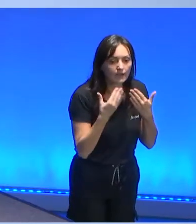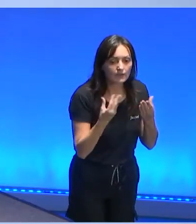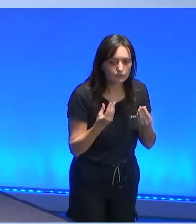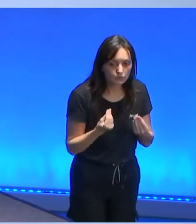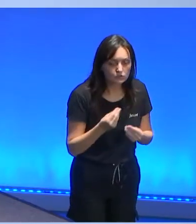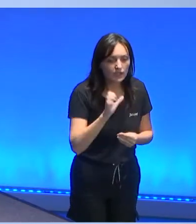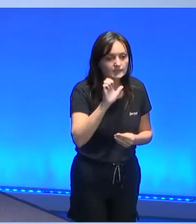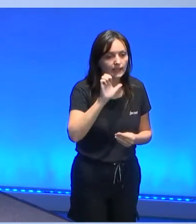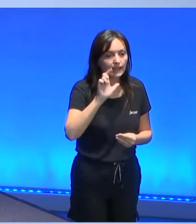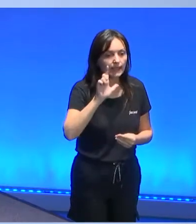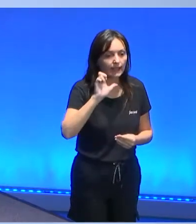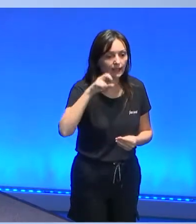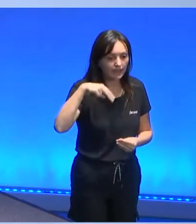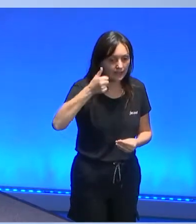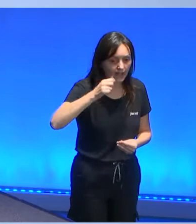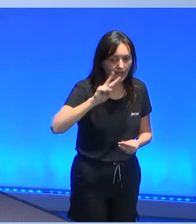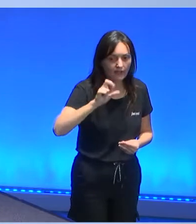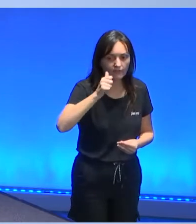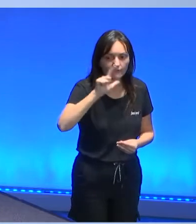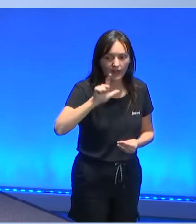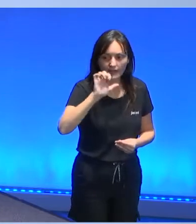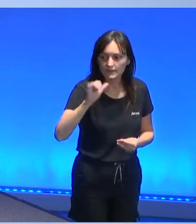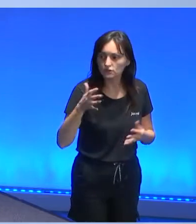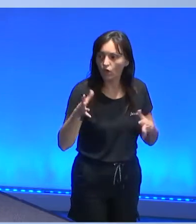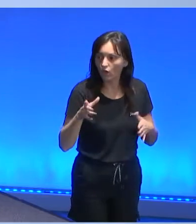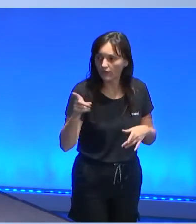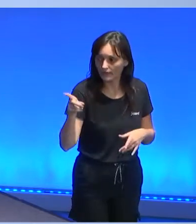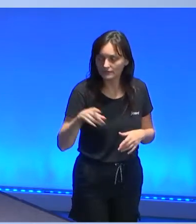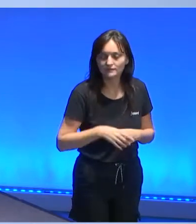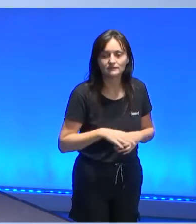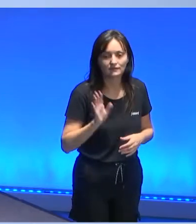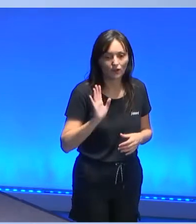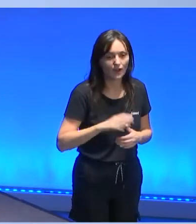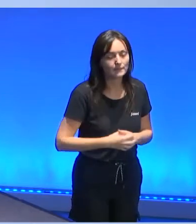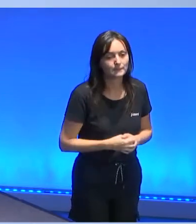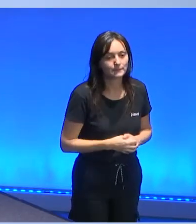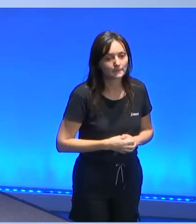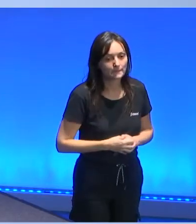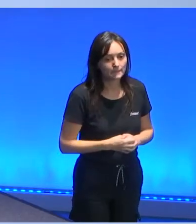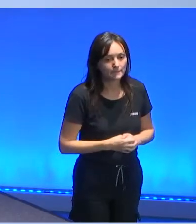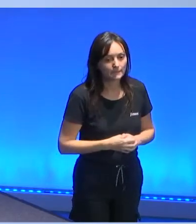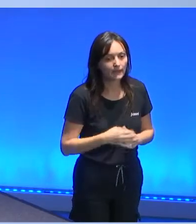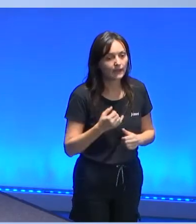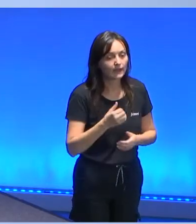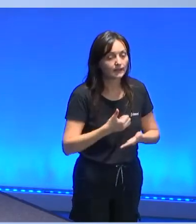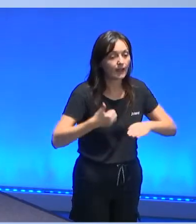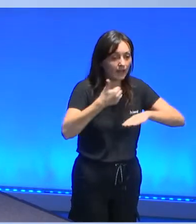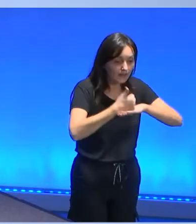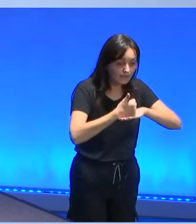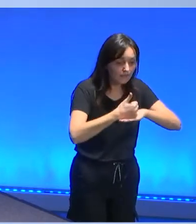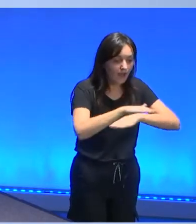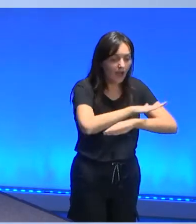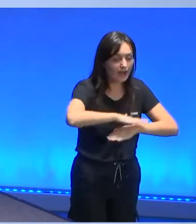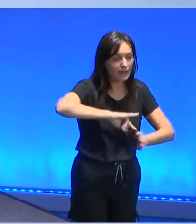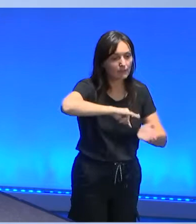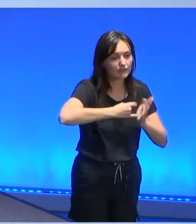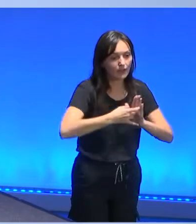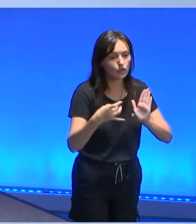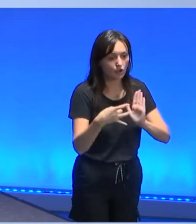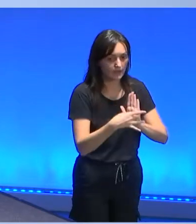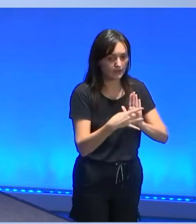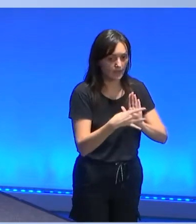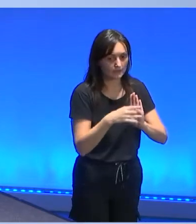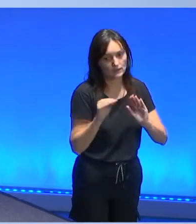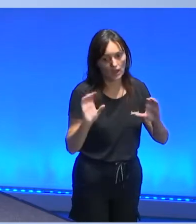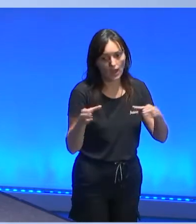a ti, Elena Vallés, no sé dónde estás, Elena, jefa del área de planificación y calidad y a su